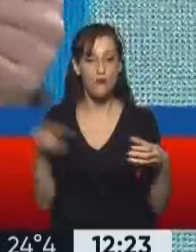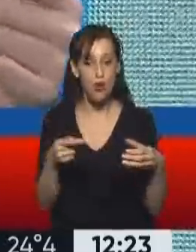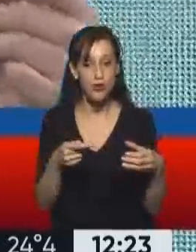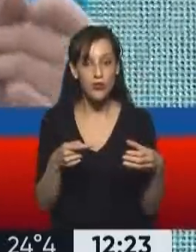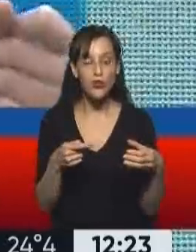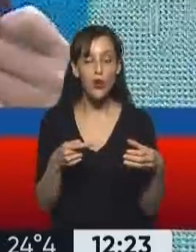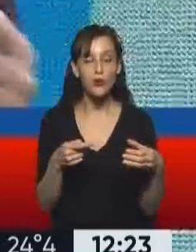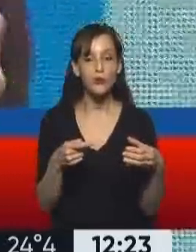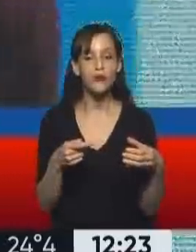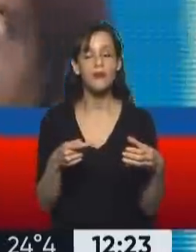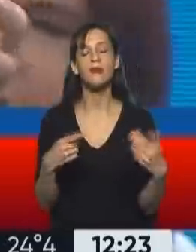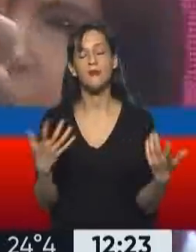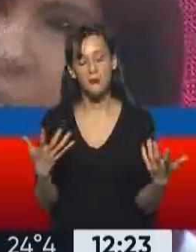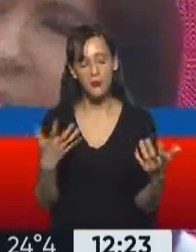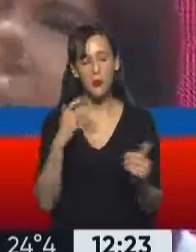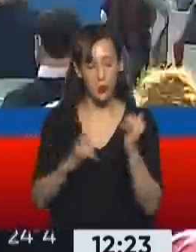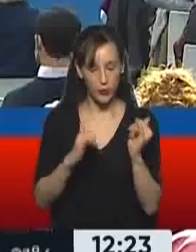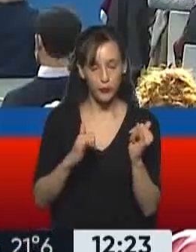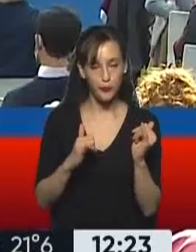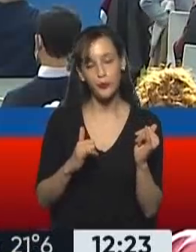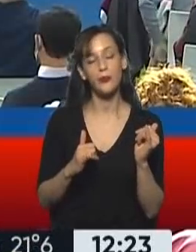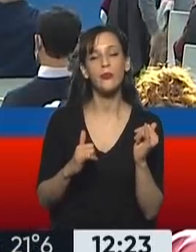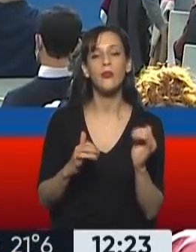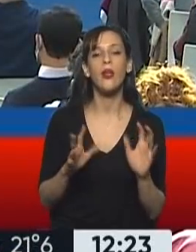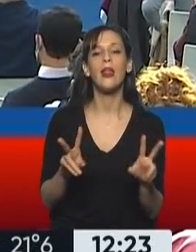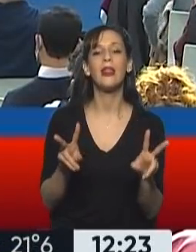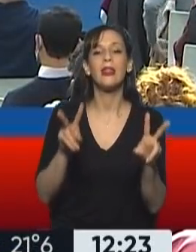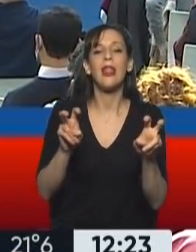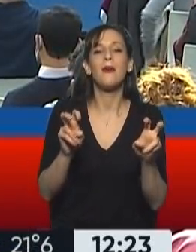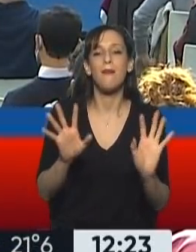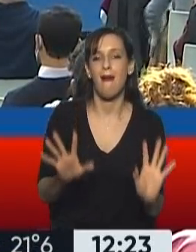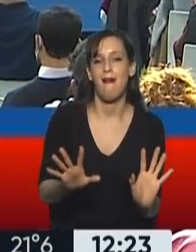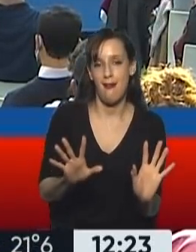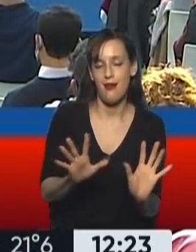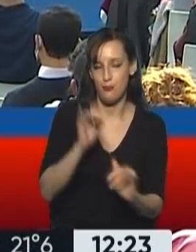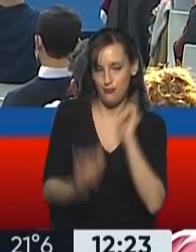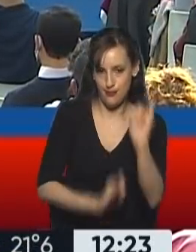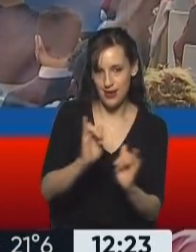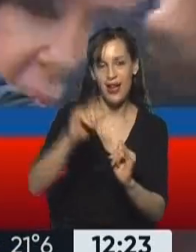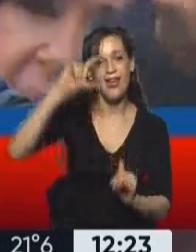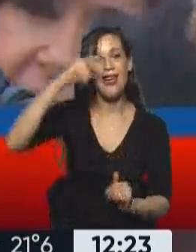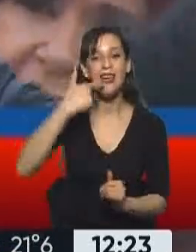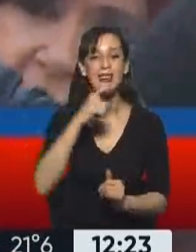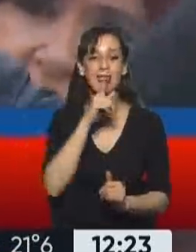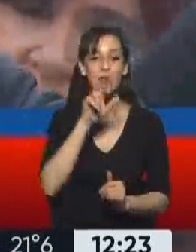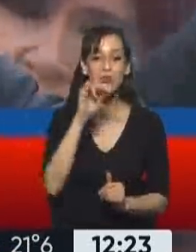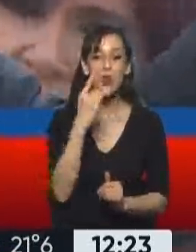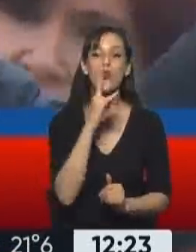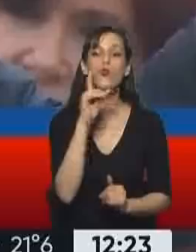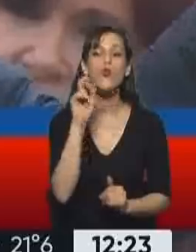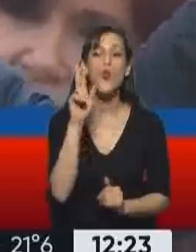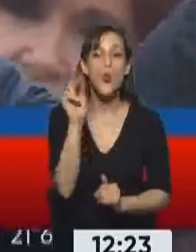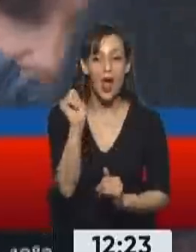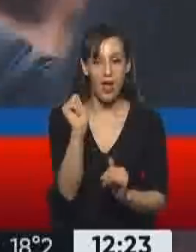miren, hay algo que se denomina estructura y otra cuestión que es superestructura. La estructura es este sistema de